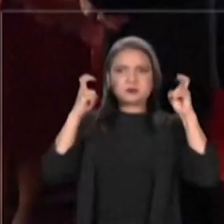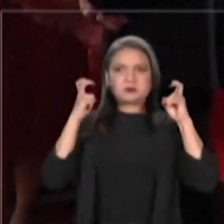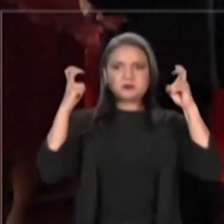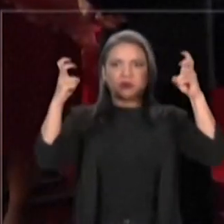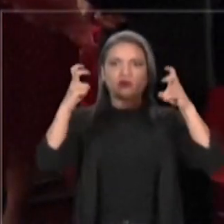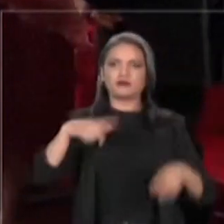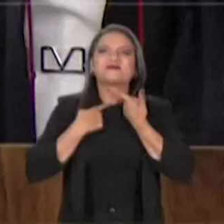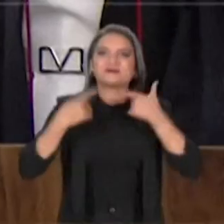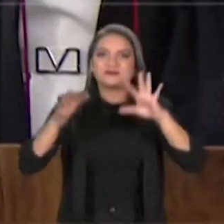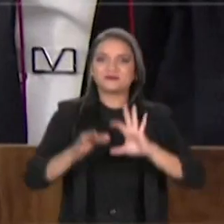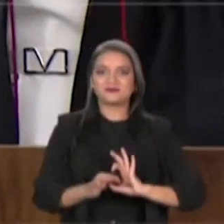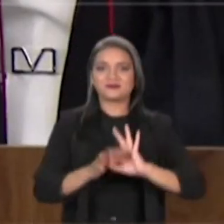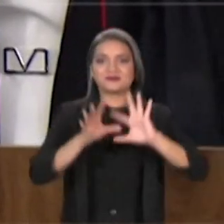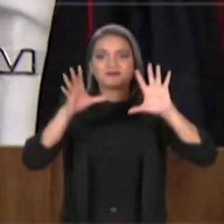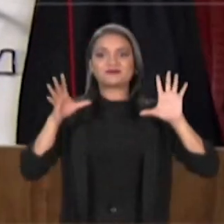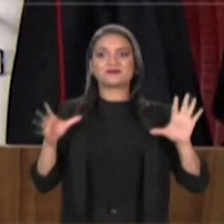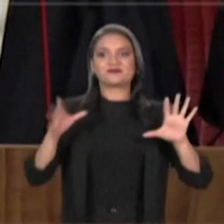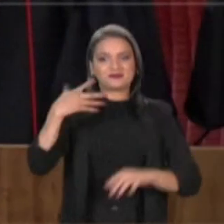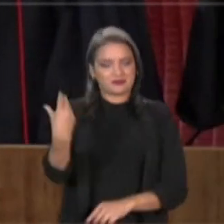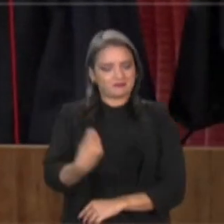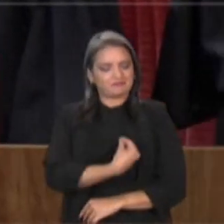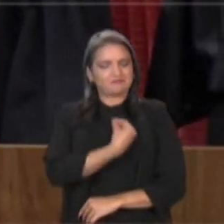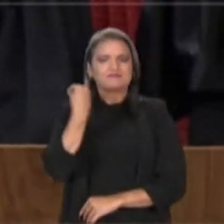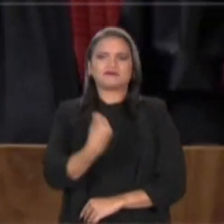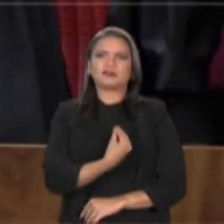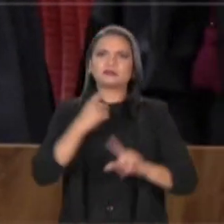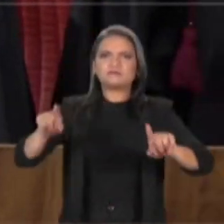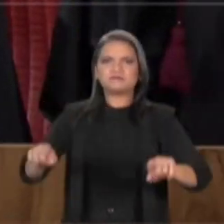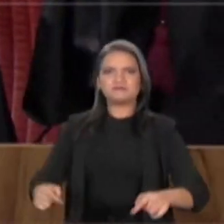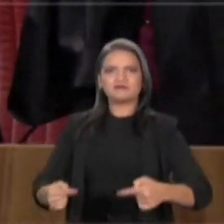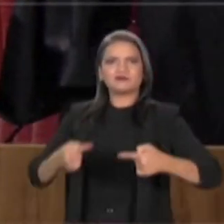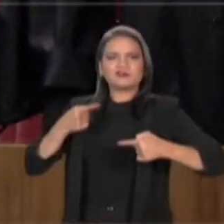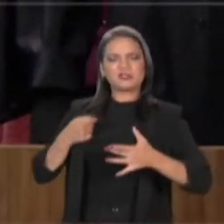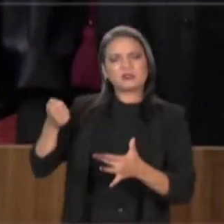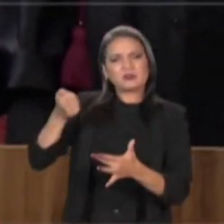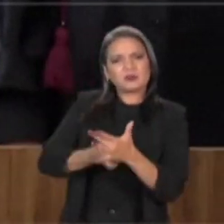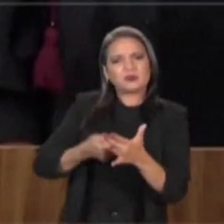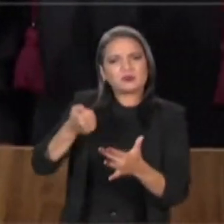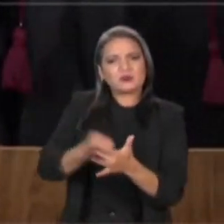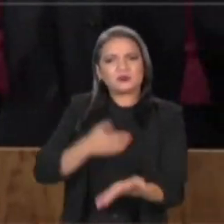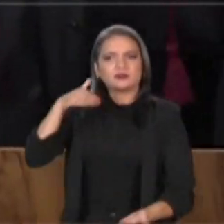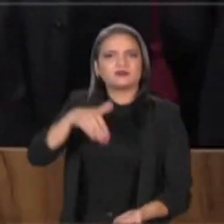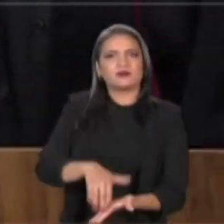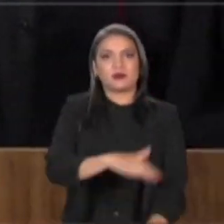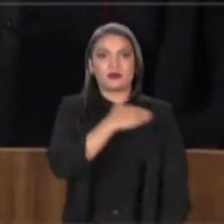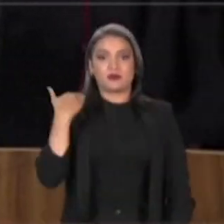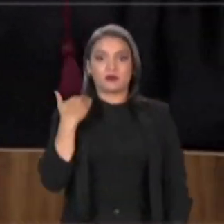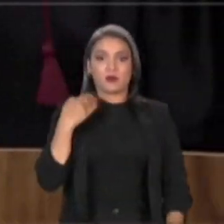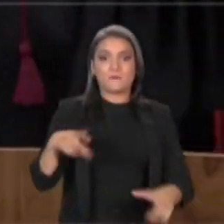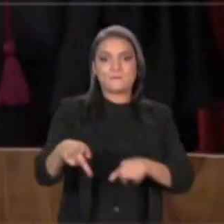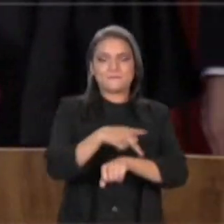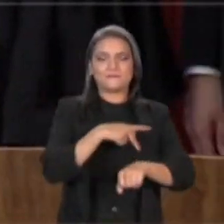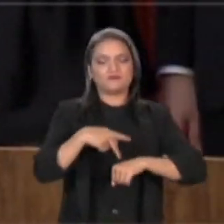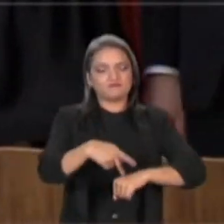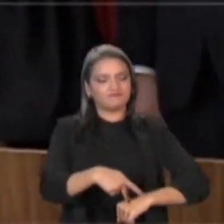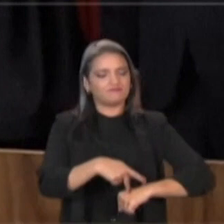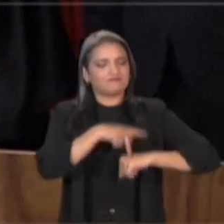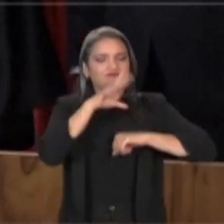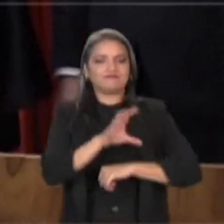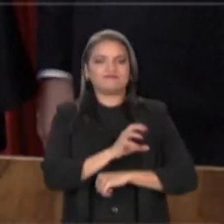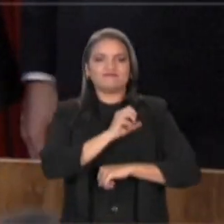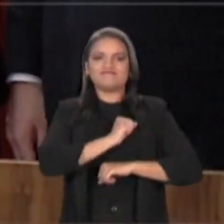gestión fue marcada por la inhabilitación del exmandatario Jair bolsonaro y un ferrio combate contra la desinformación en internet los